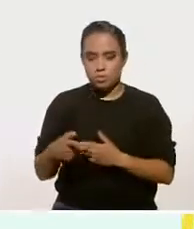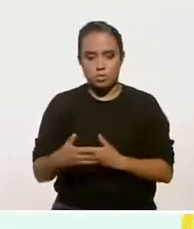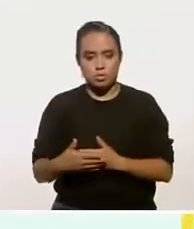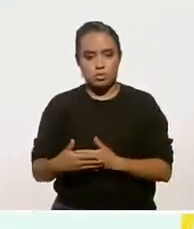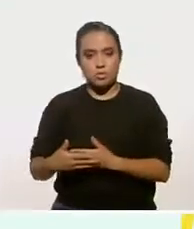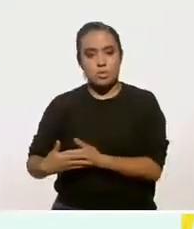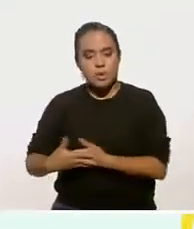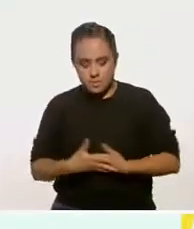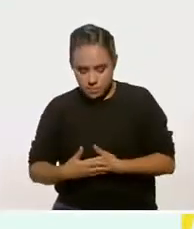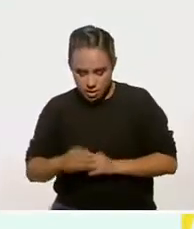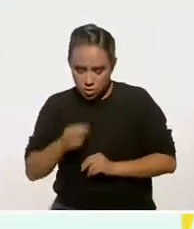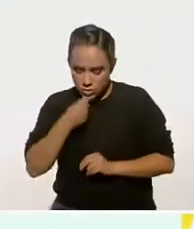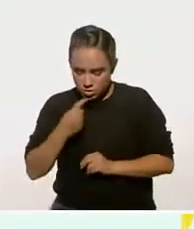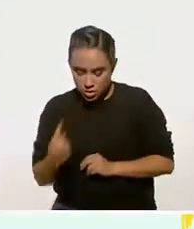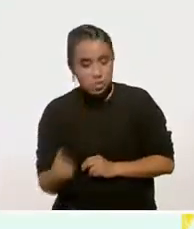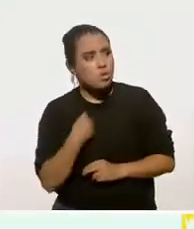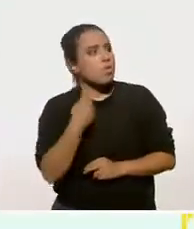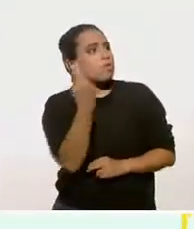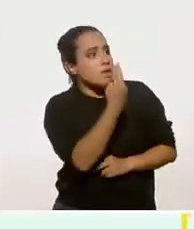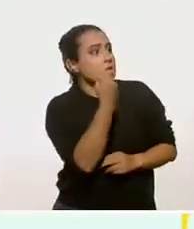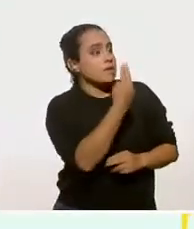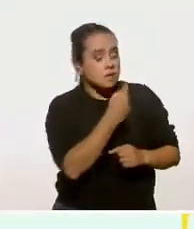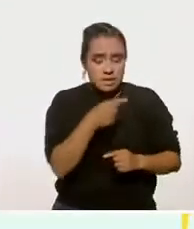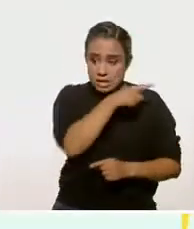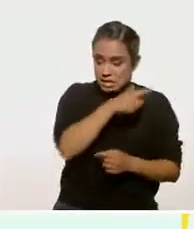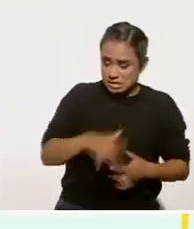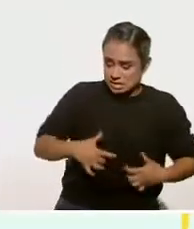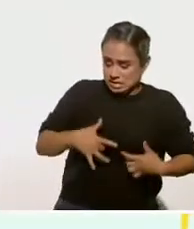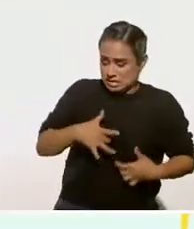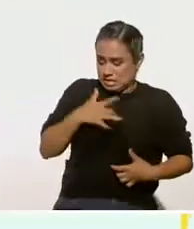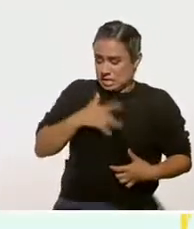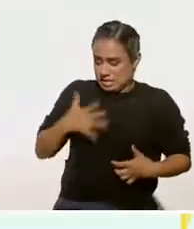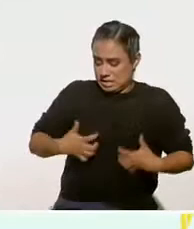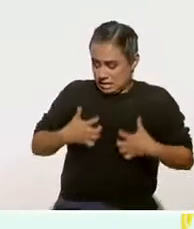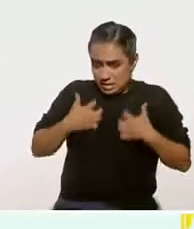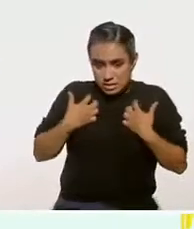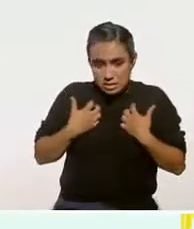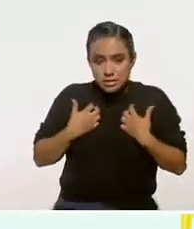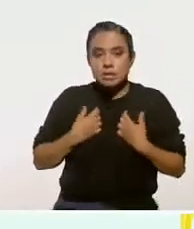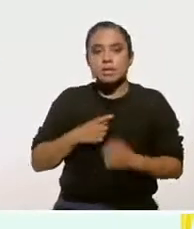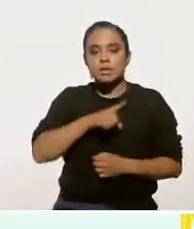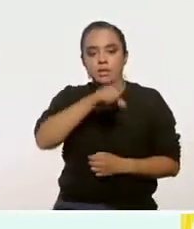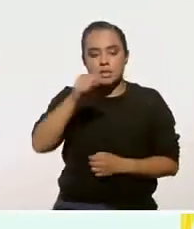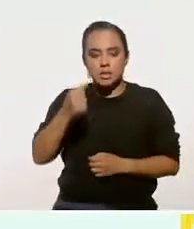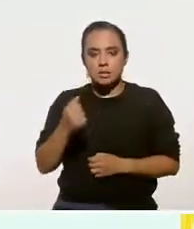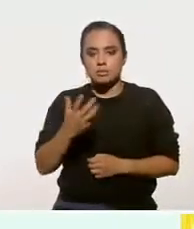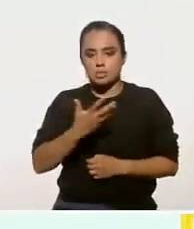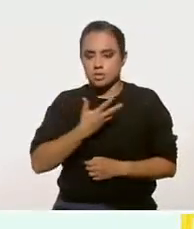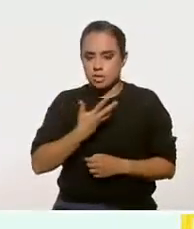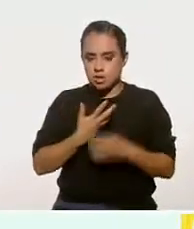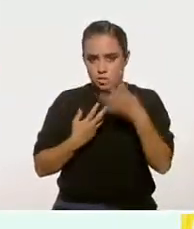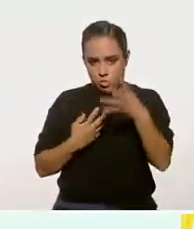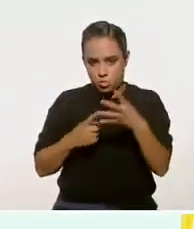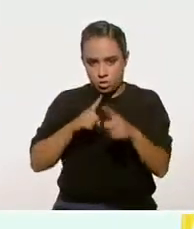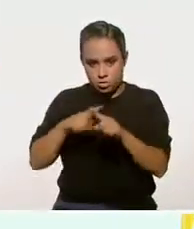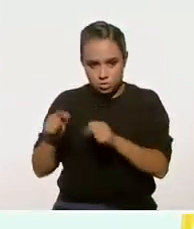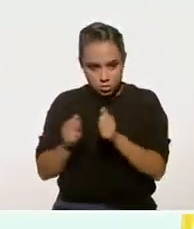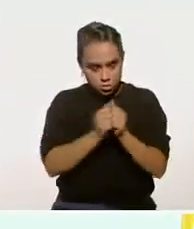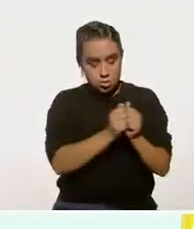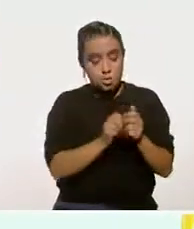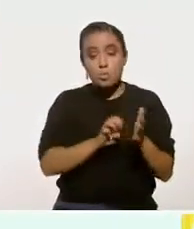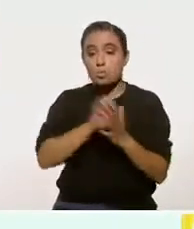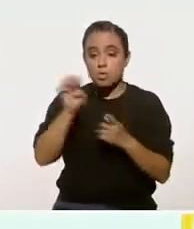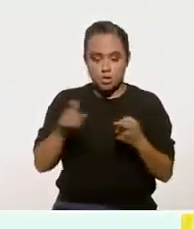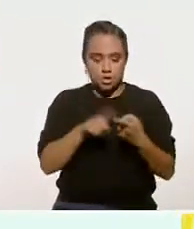y necesidades del niño o de la niña, pues entonces va a desarrollar 4 tipos de apego. Uno es el